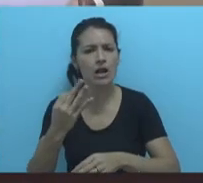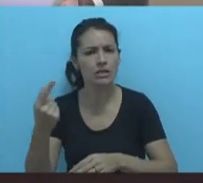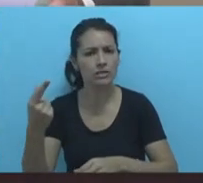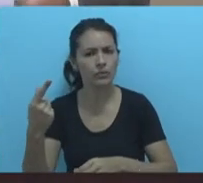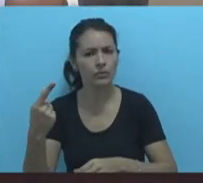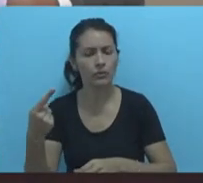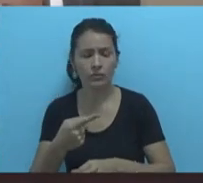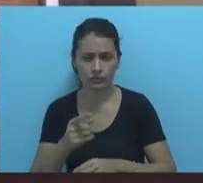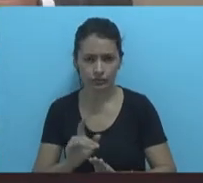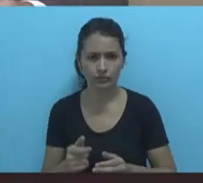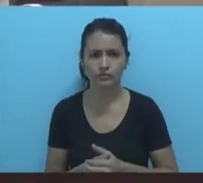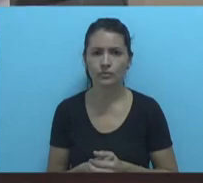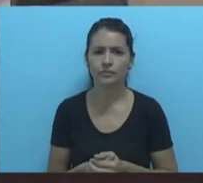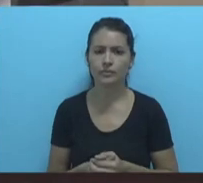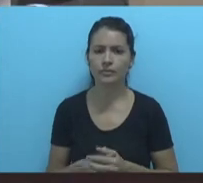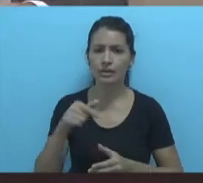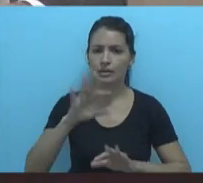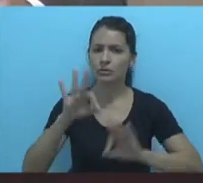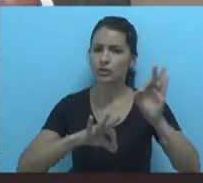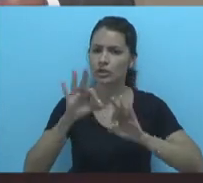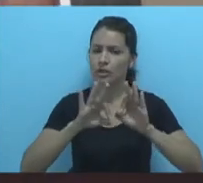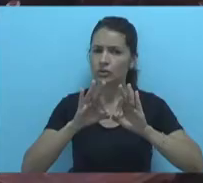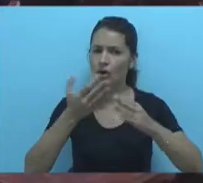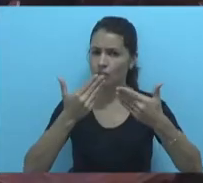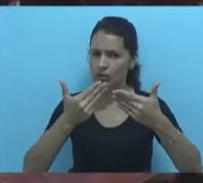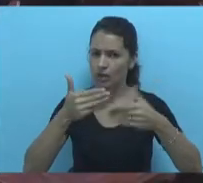sobre tablas del proyecto de comunicación a votación